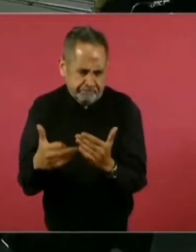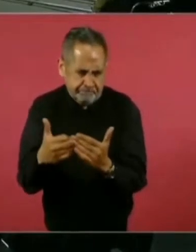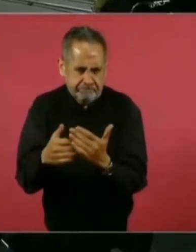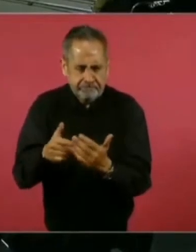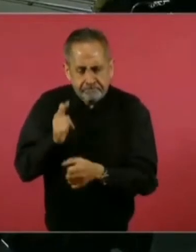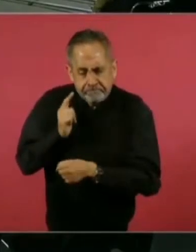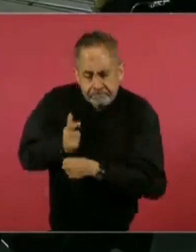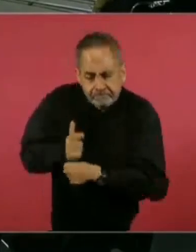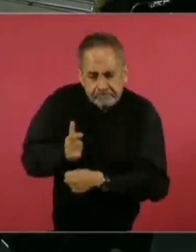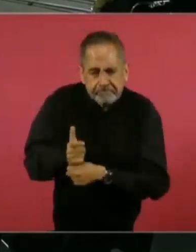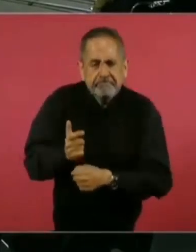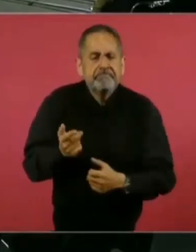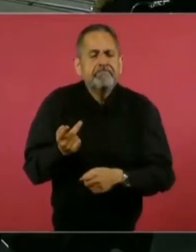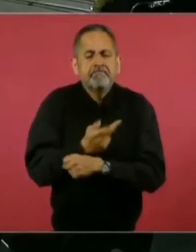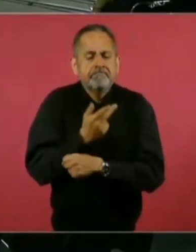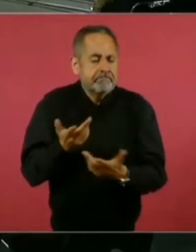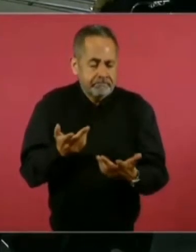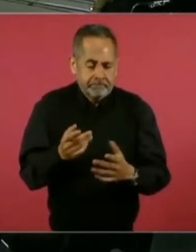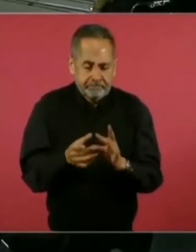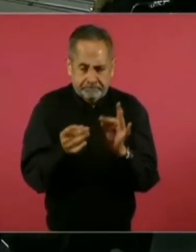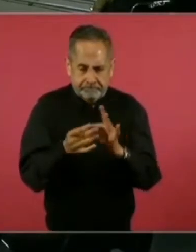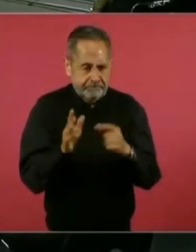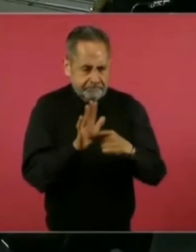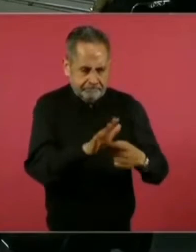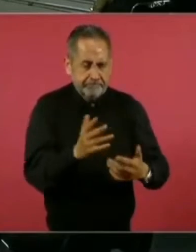investigación. En